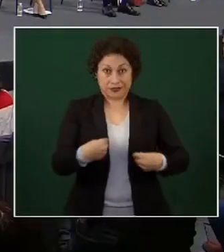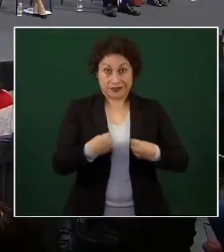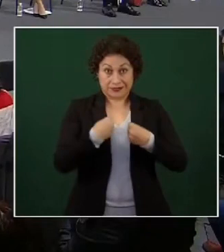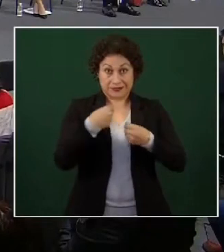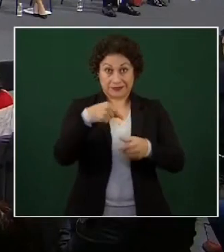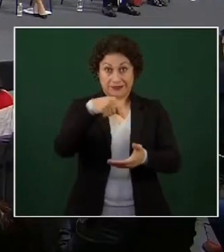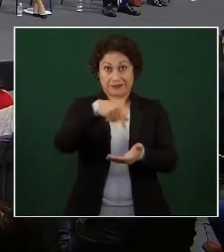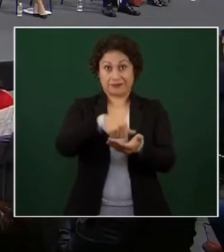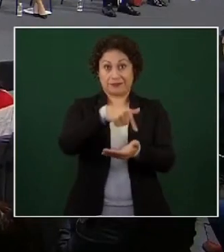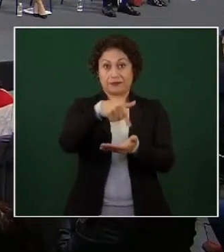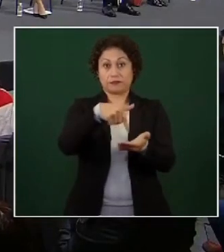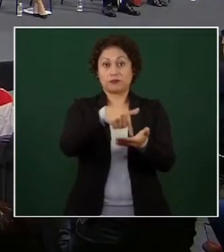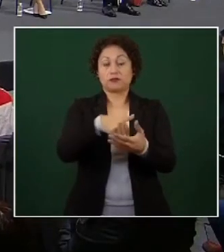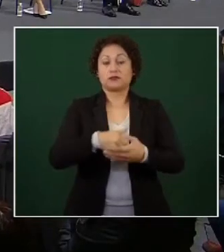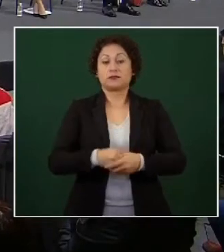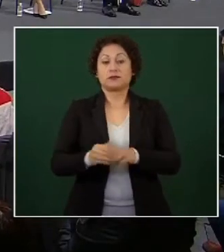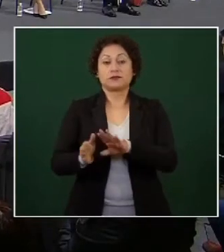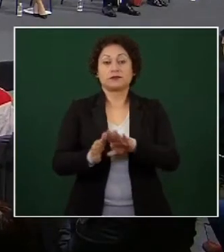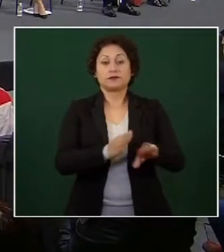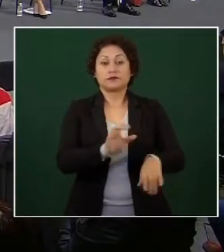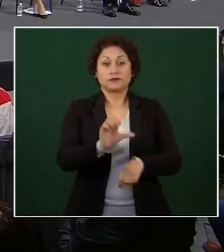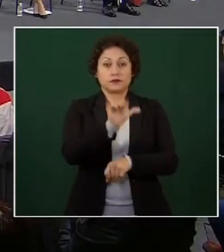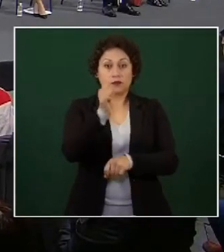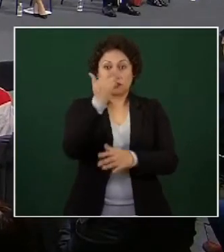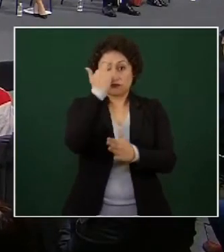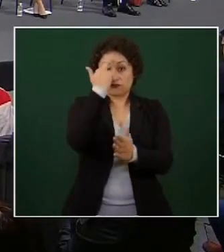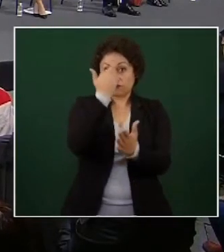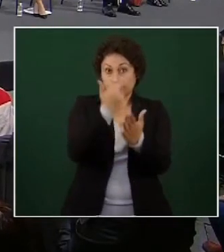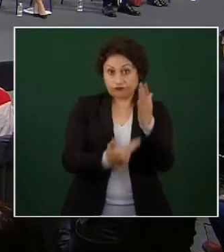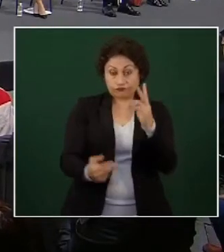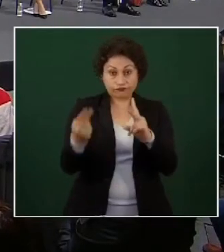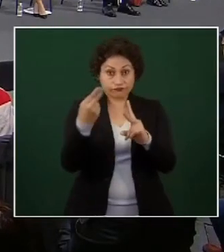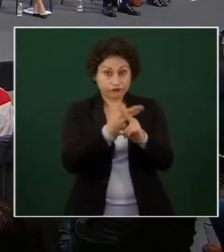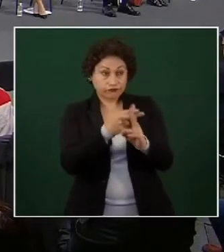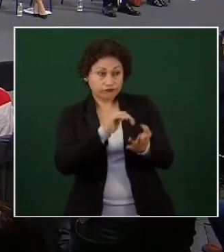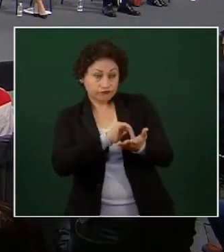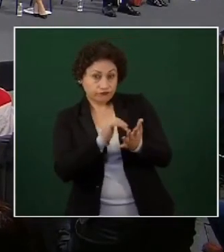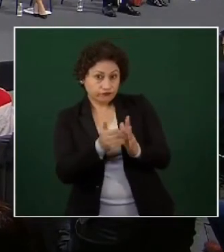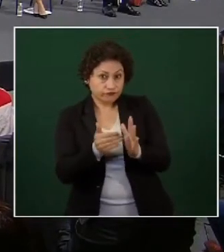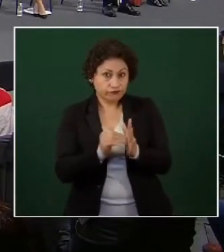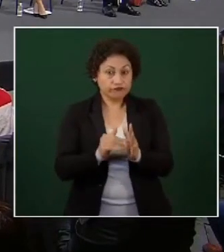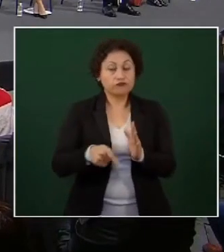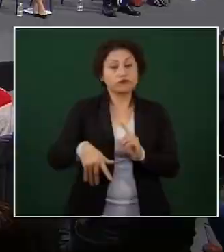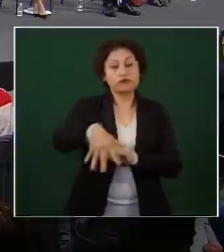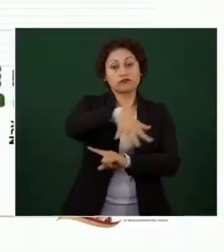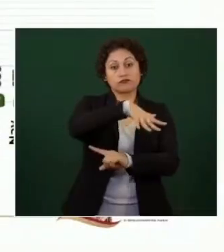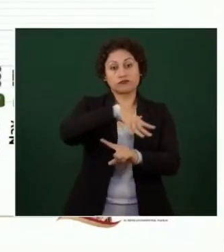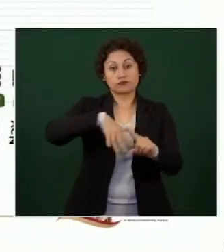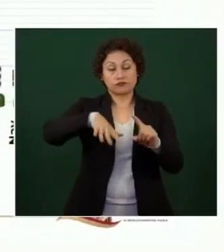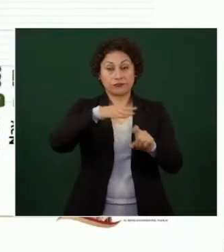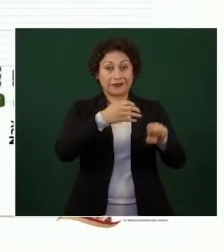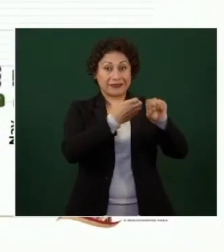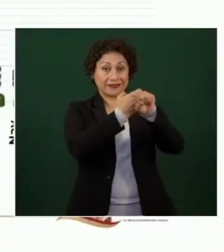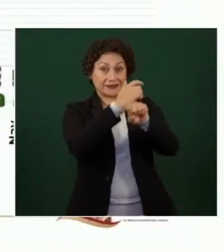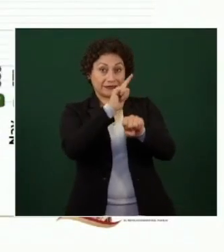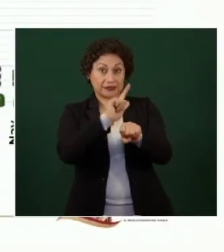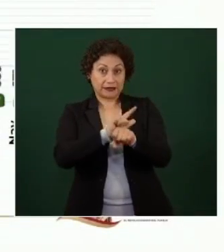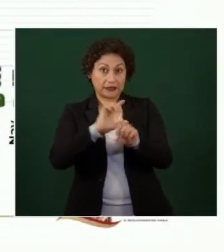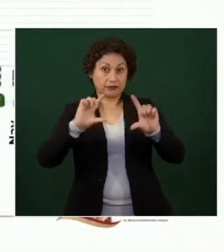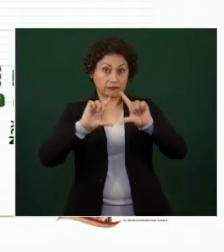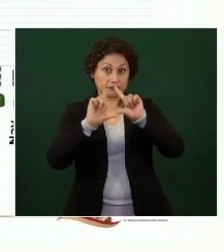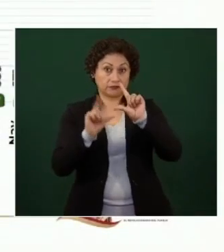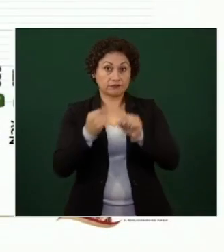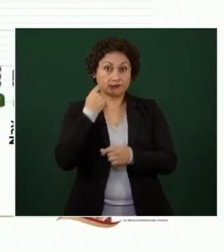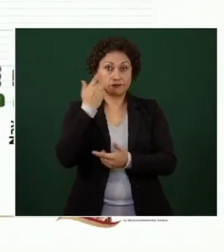es homicidios dolosos. Por entidad federativa en todo lo que va de la administración, lleva